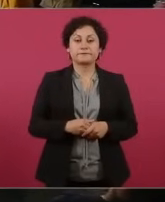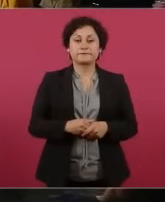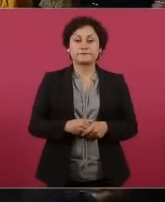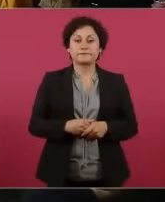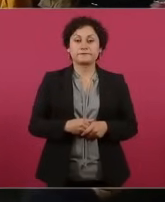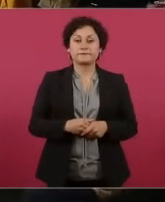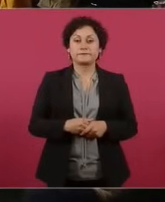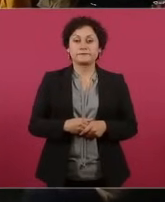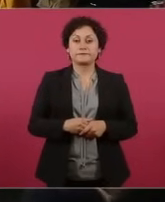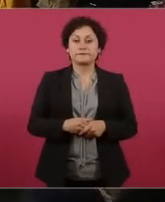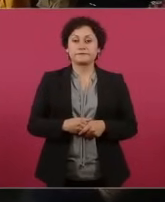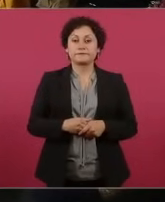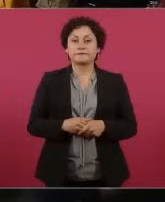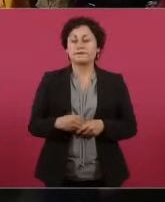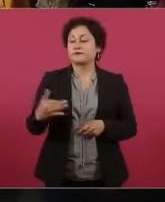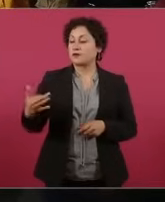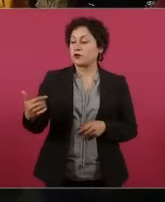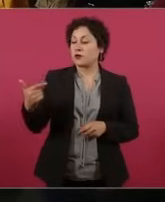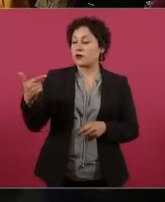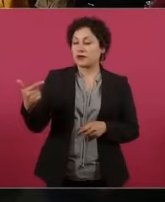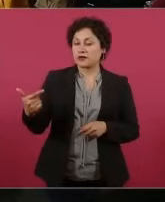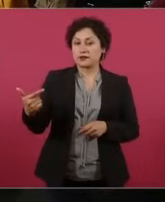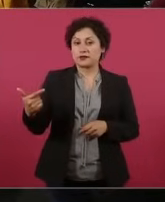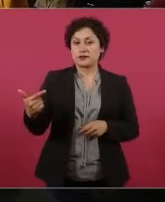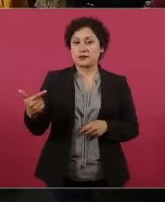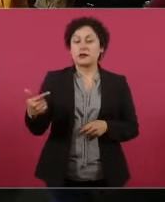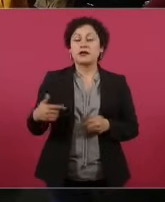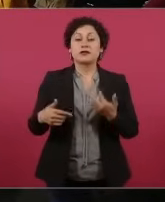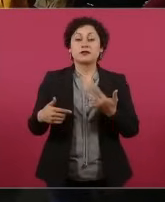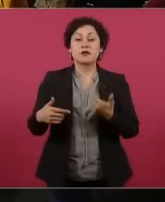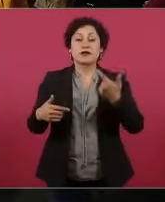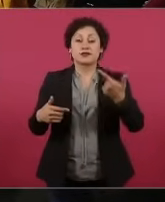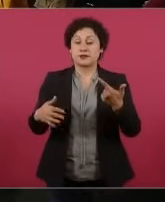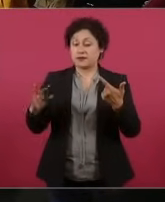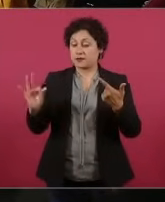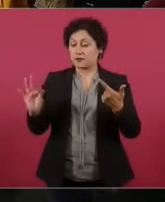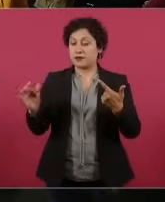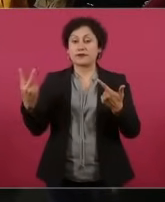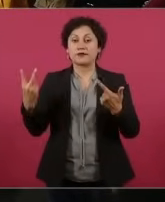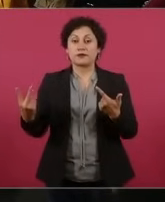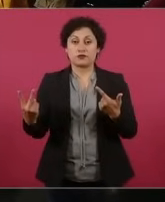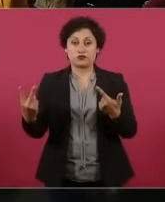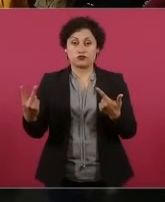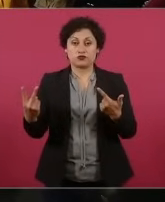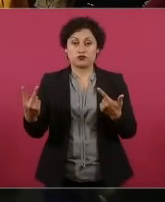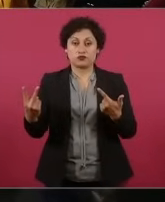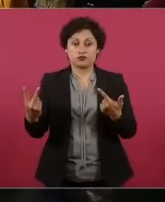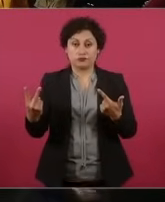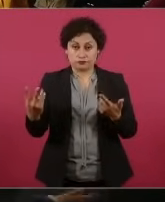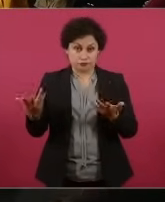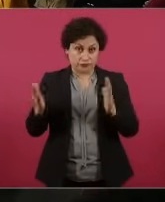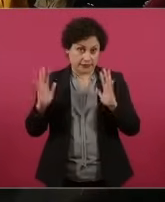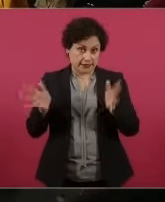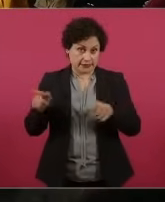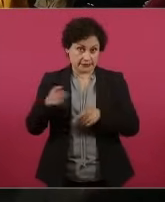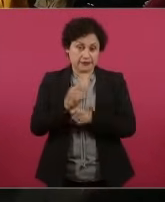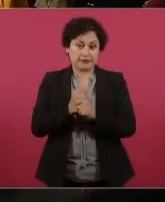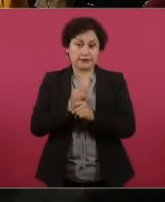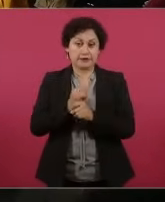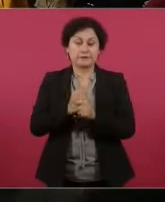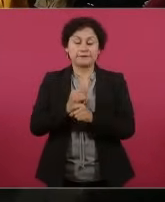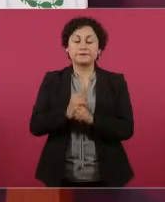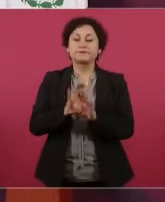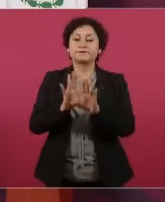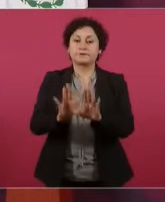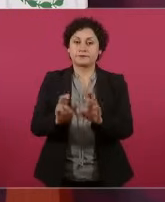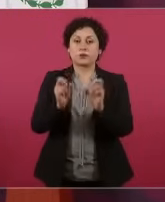Contra 42. Así queda la encuesta. Y después de